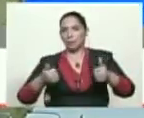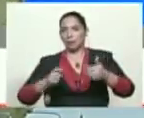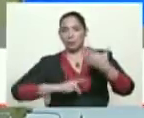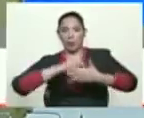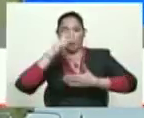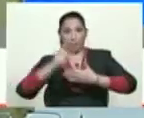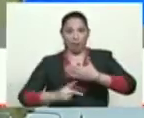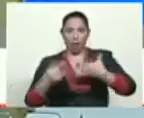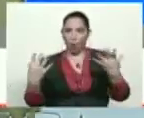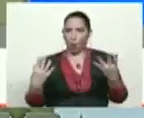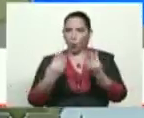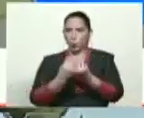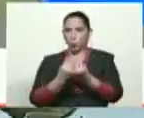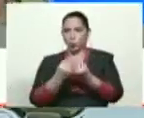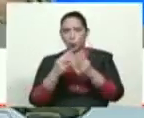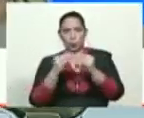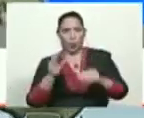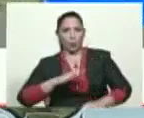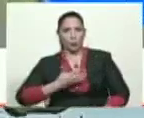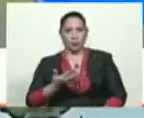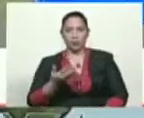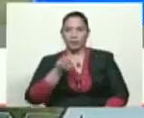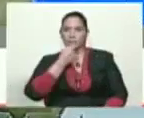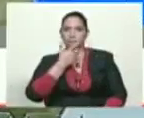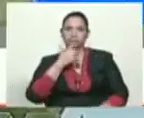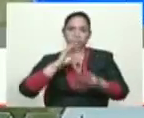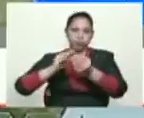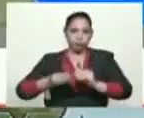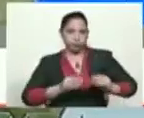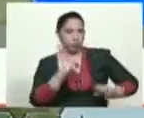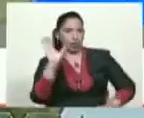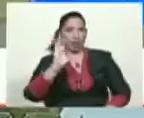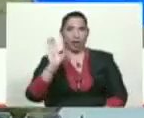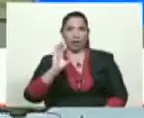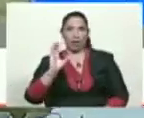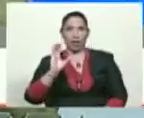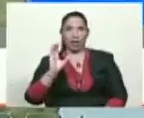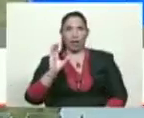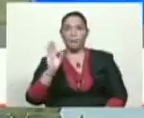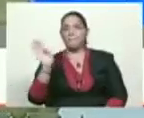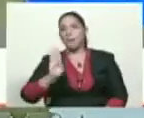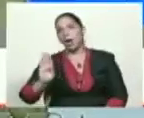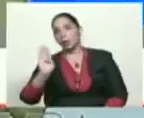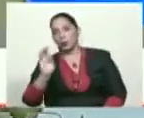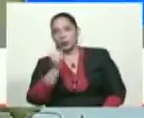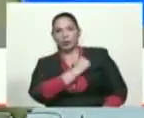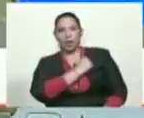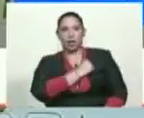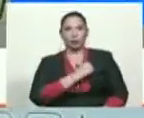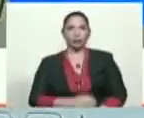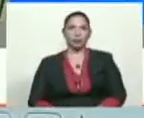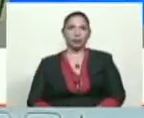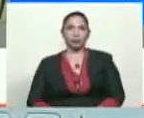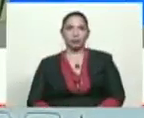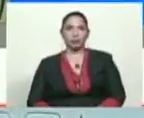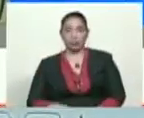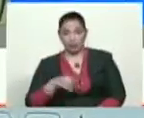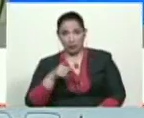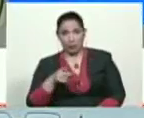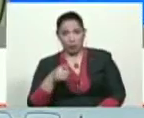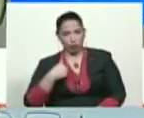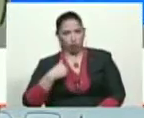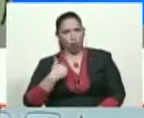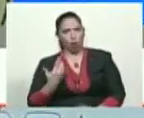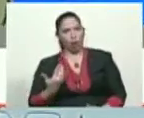juntos todo es posible para embellecer caracas parte de baruta parte de chacao y por eso es que yo me